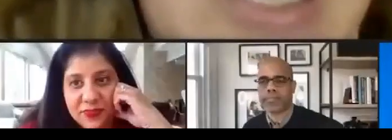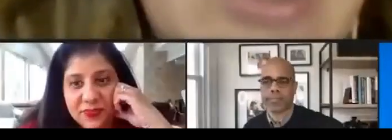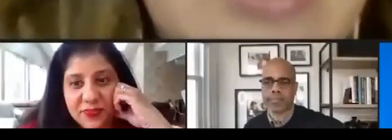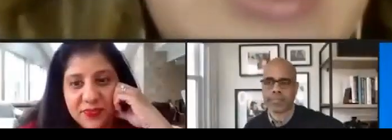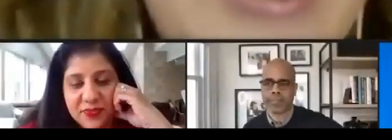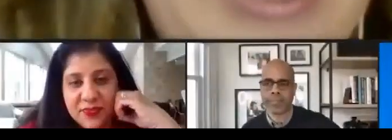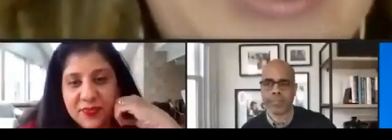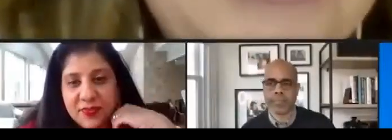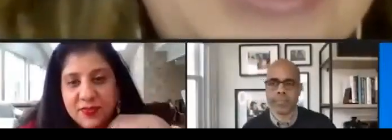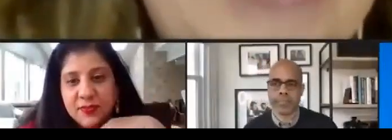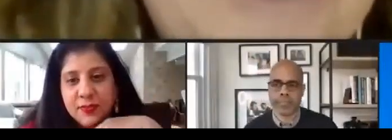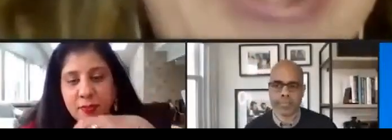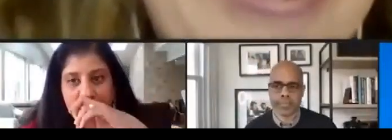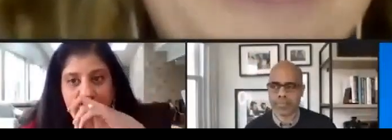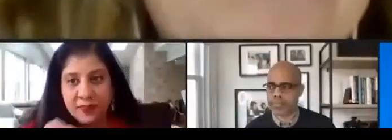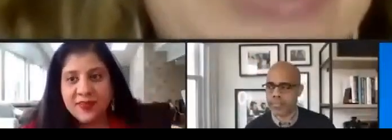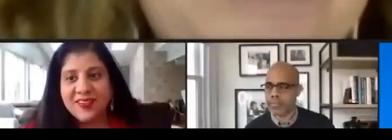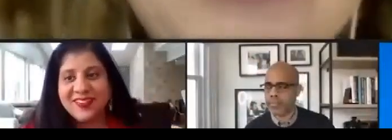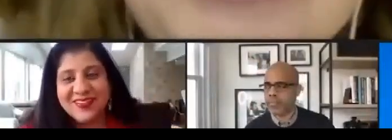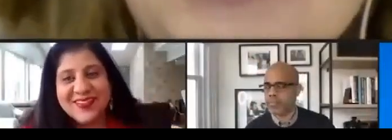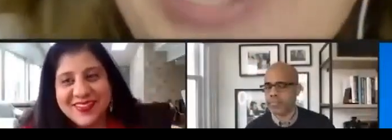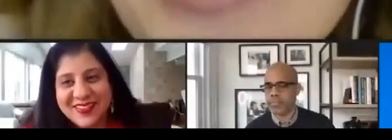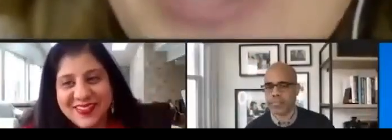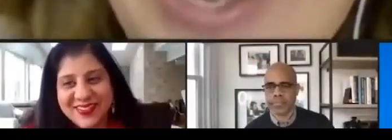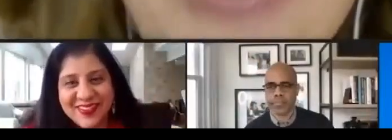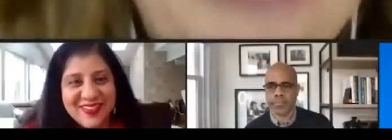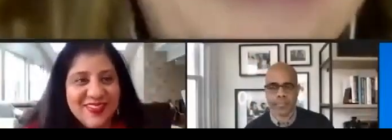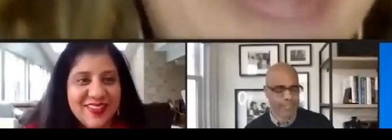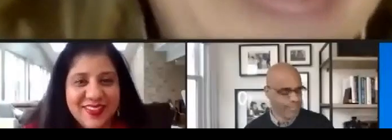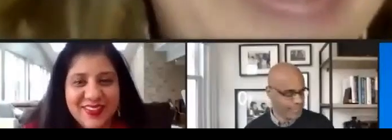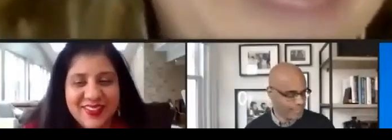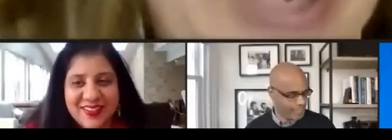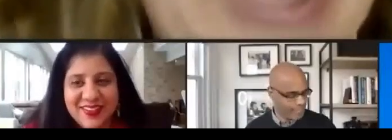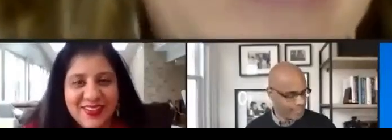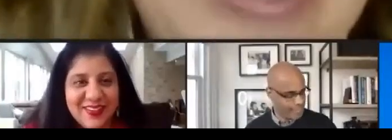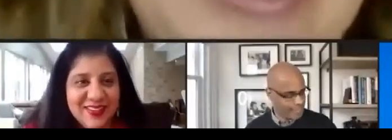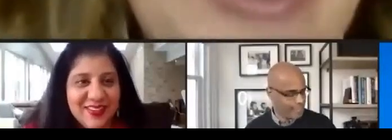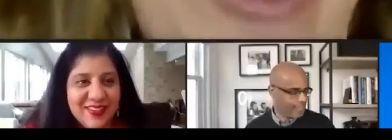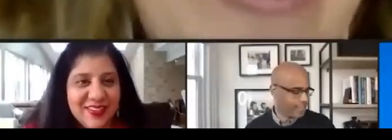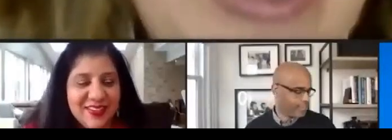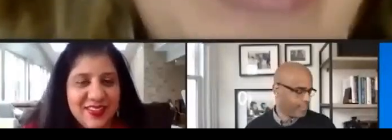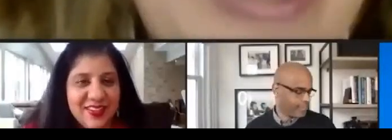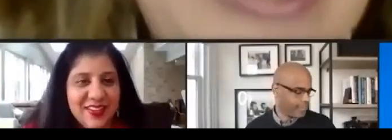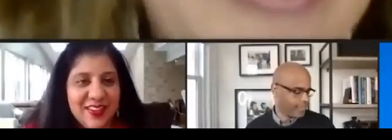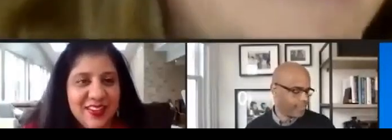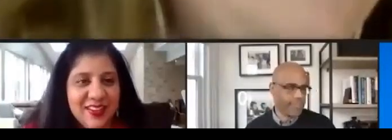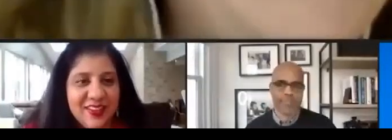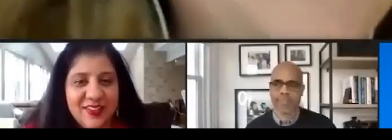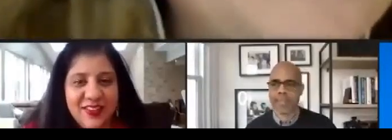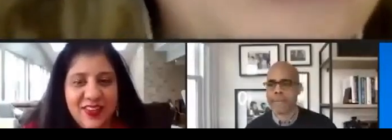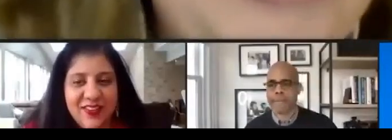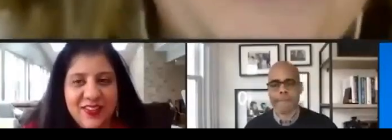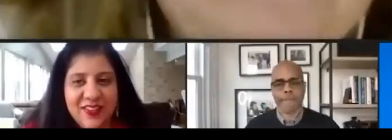las personas que están recibiendo la vacuna y hoy nos trajiste esa información sólo gracias henna y lo voy a pasar a racing